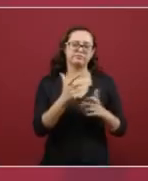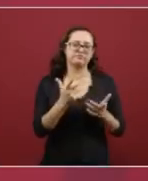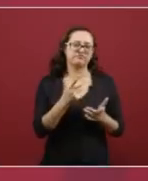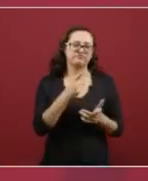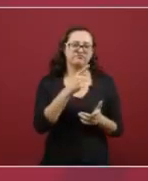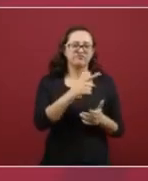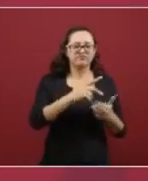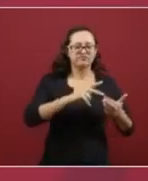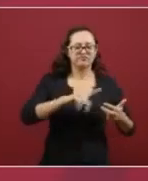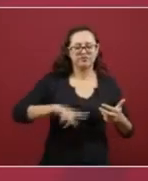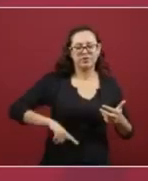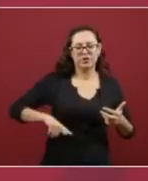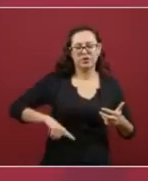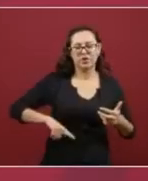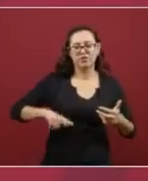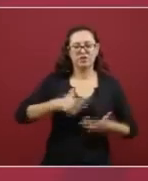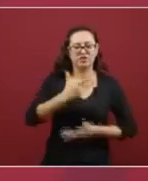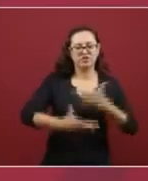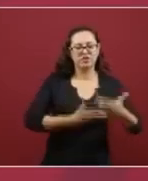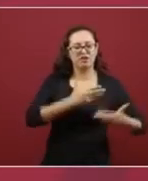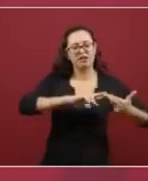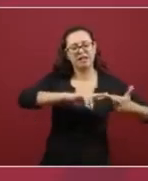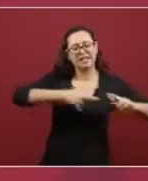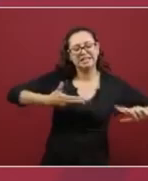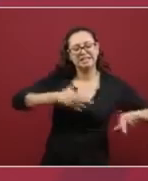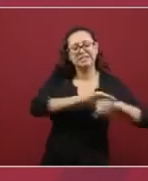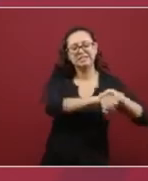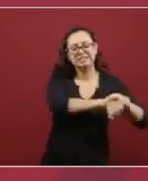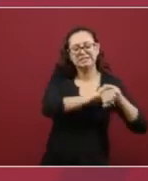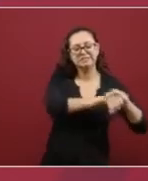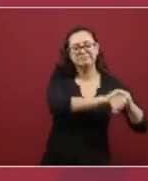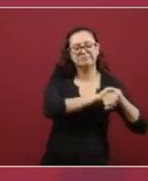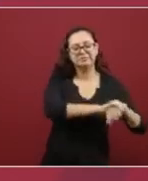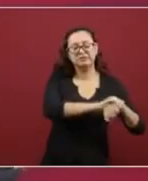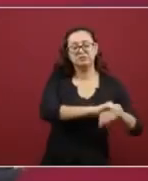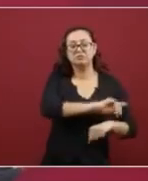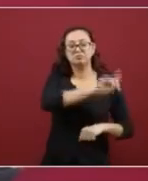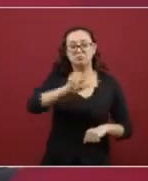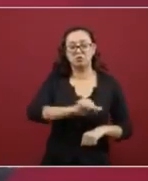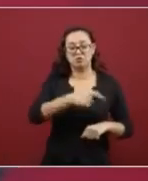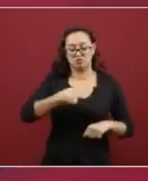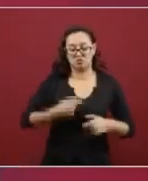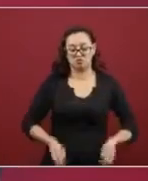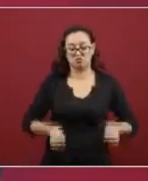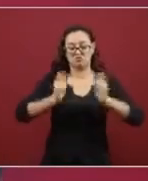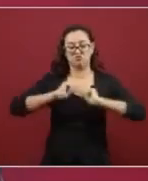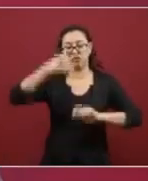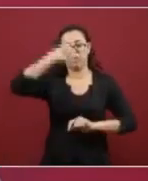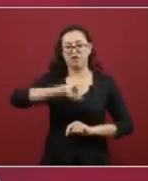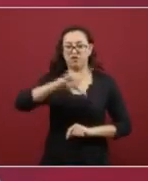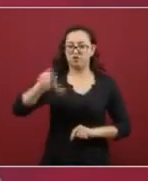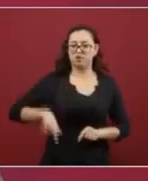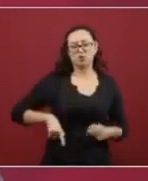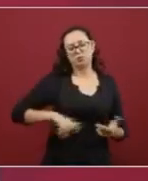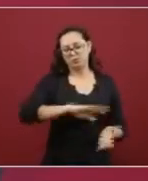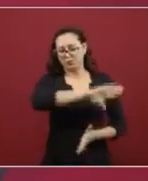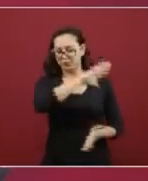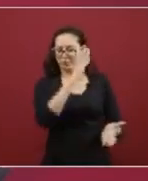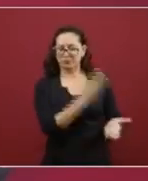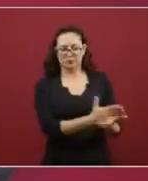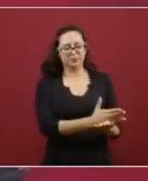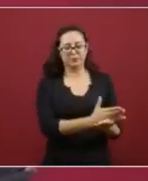tenían buena relación con los funcionarios. Eso se terminó y se